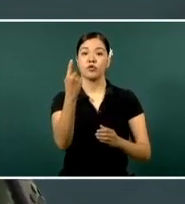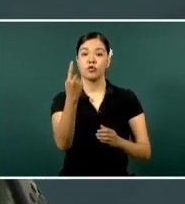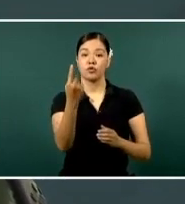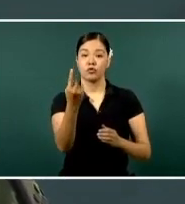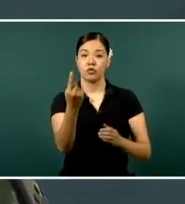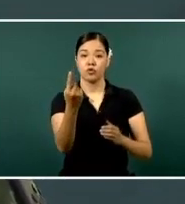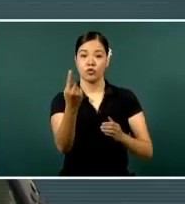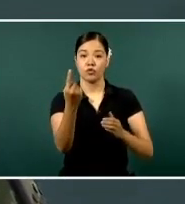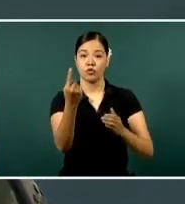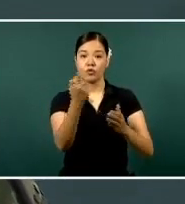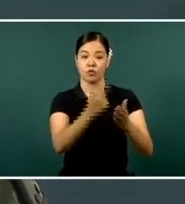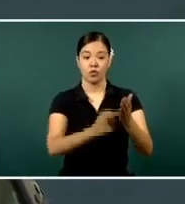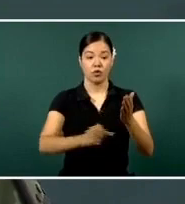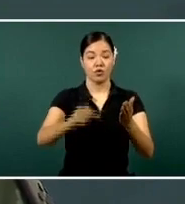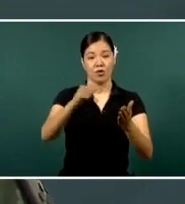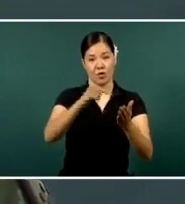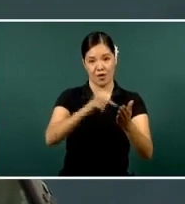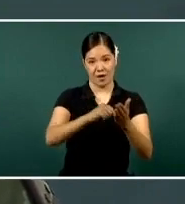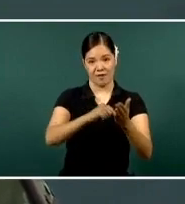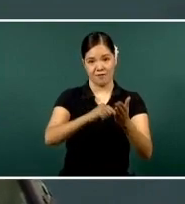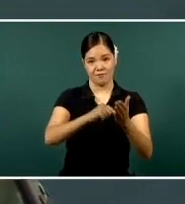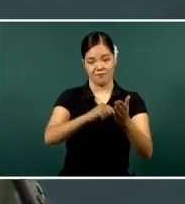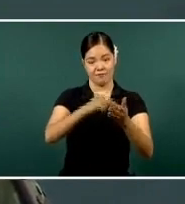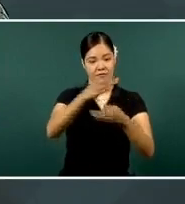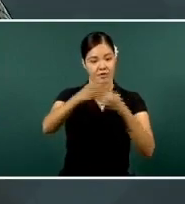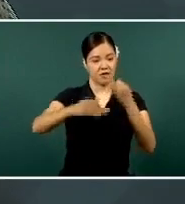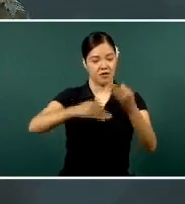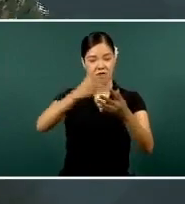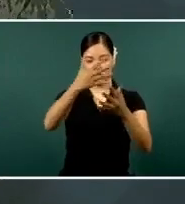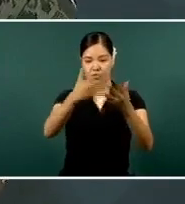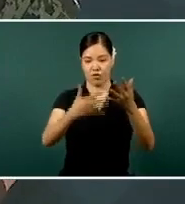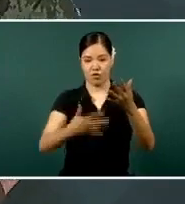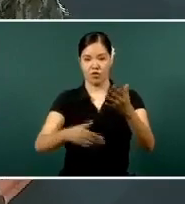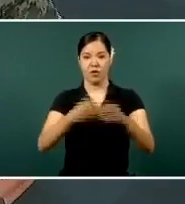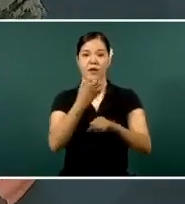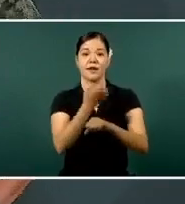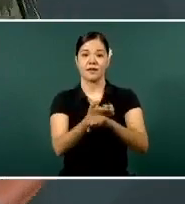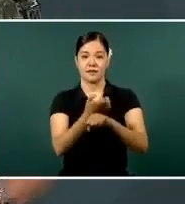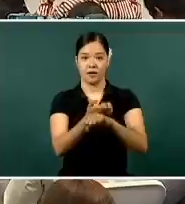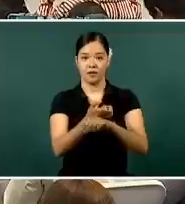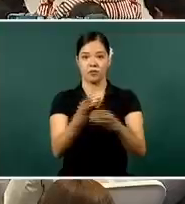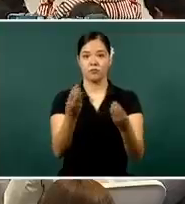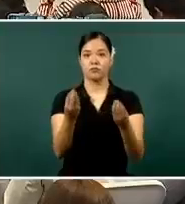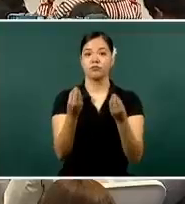a nivel nacional en el índice delictivo de este estado. Muchas gracias.